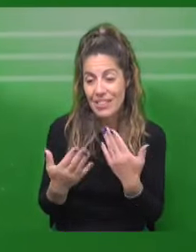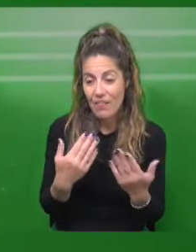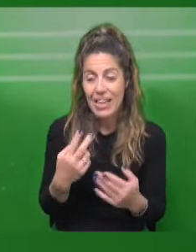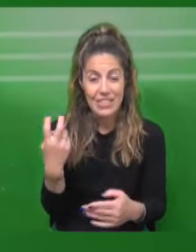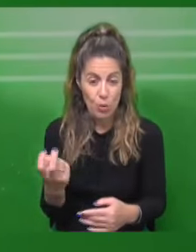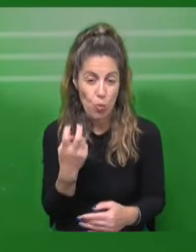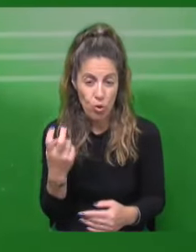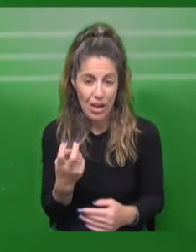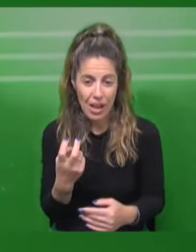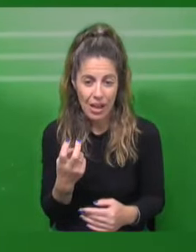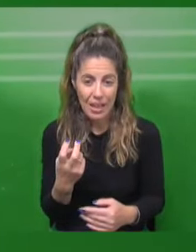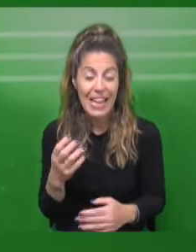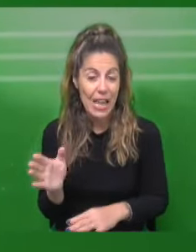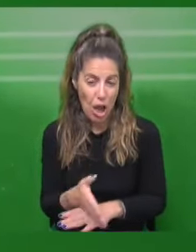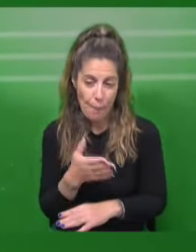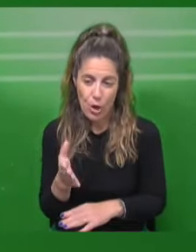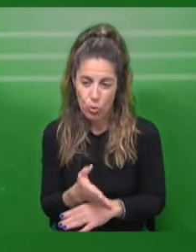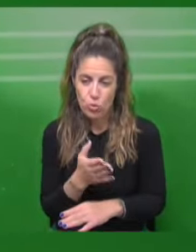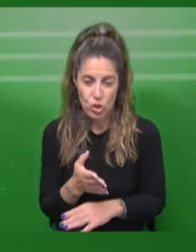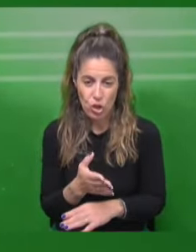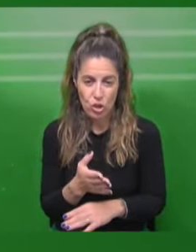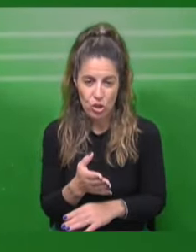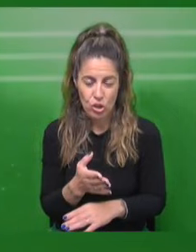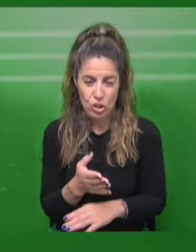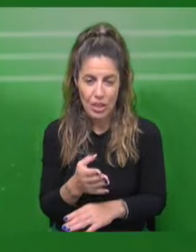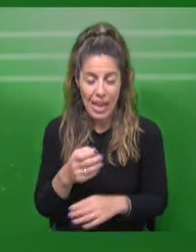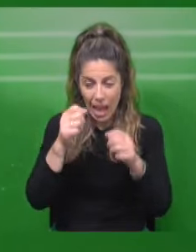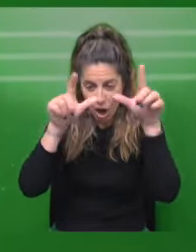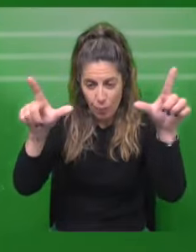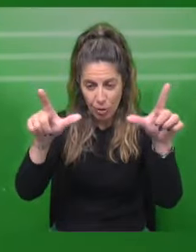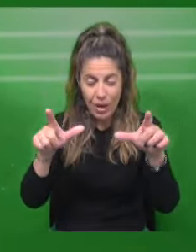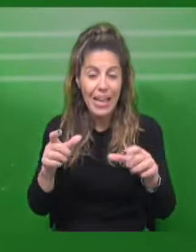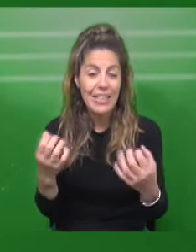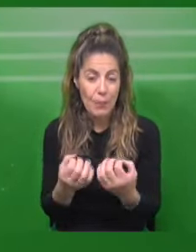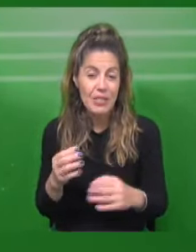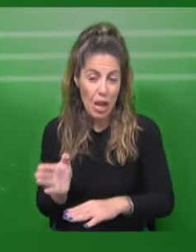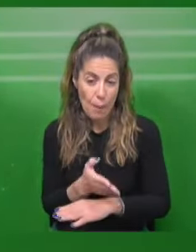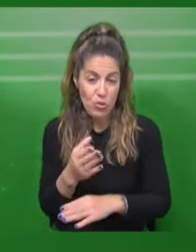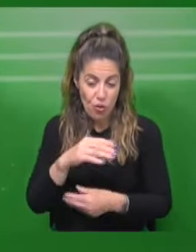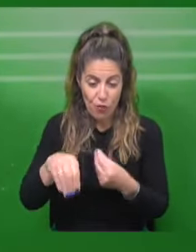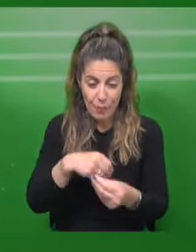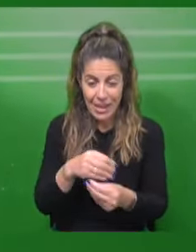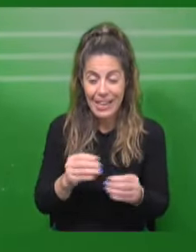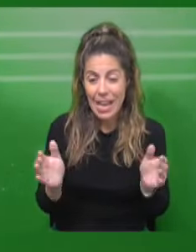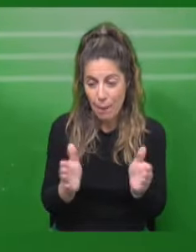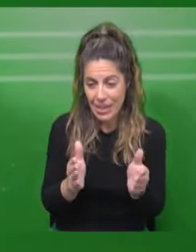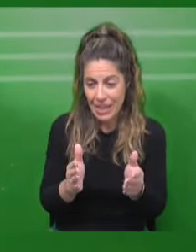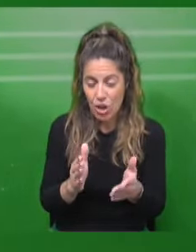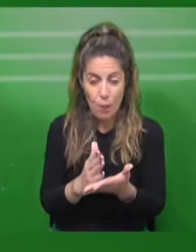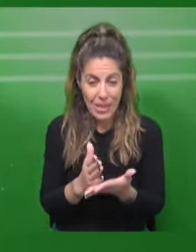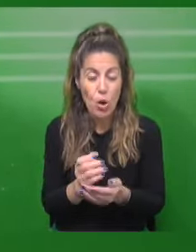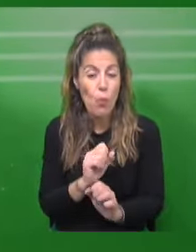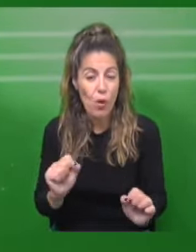que la producción agropecuaria y especialmente la producción familiar que es la de pequeño y mediano porte puedan